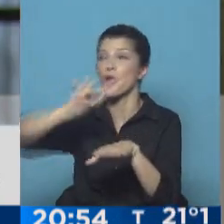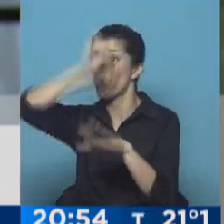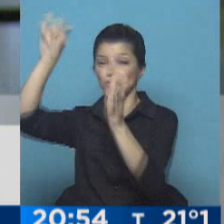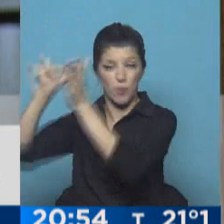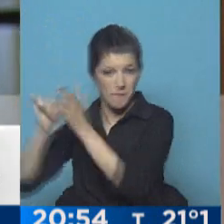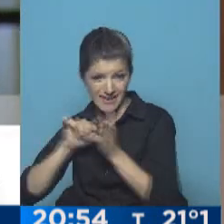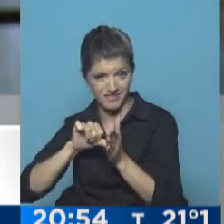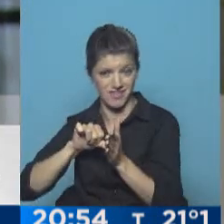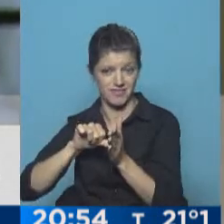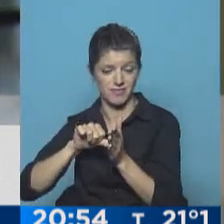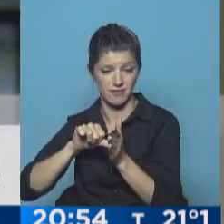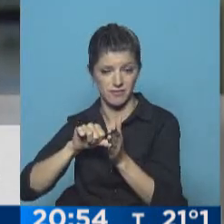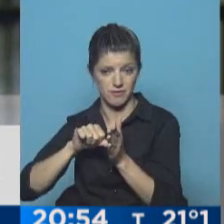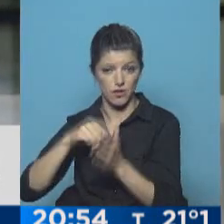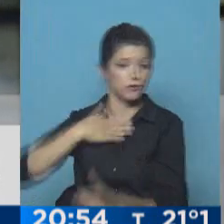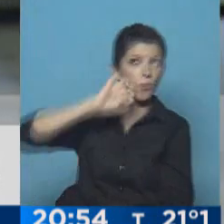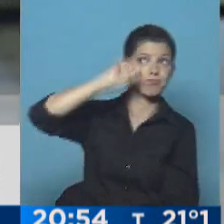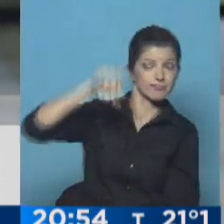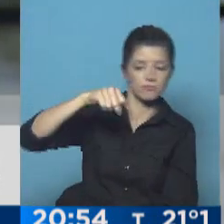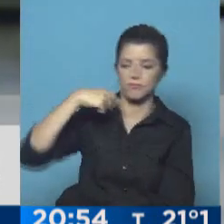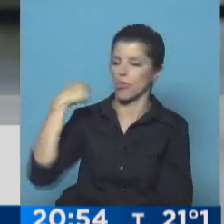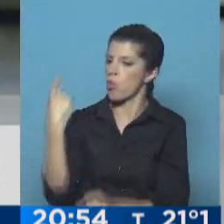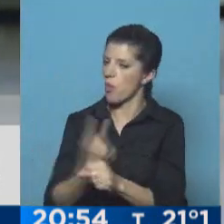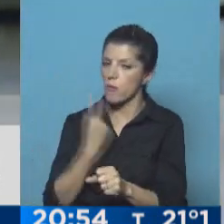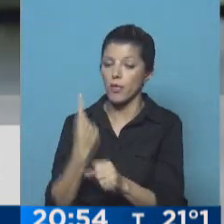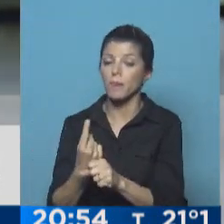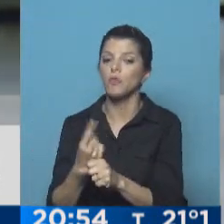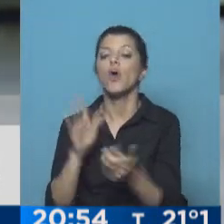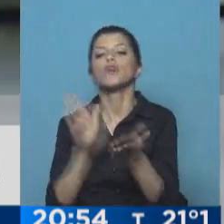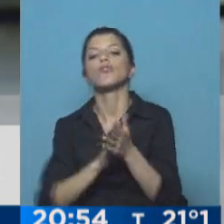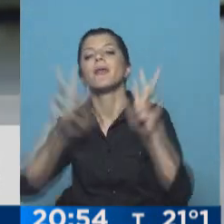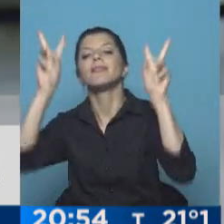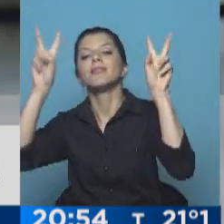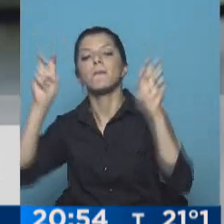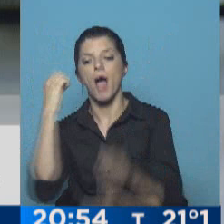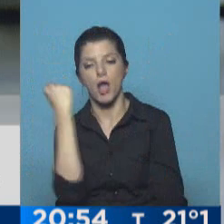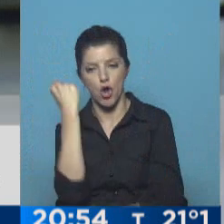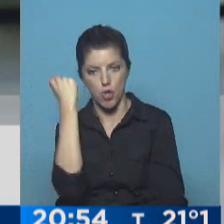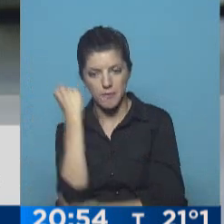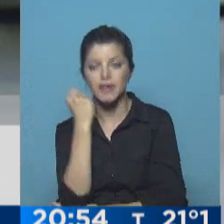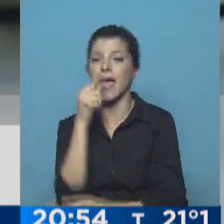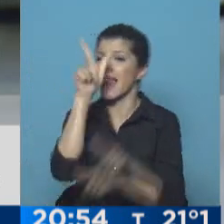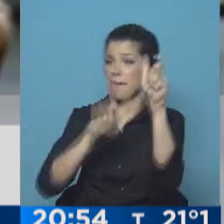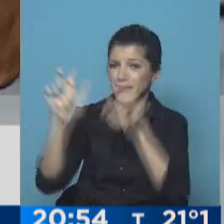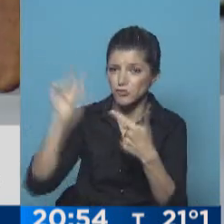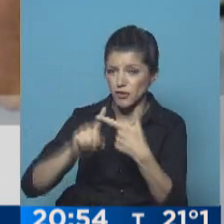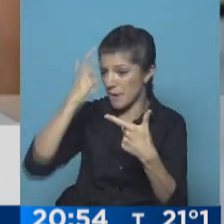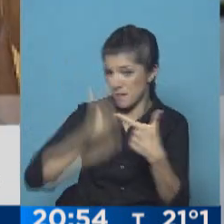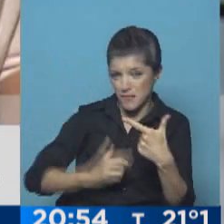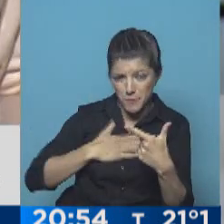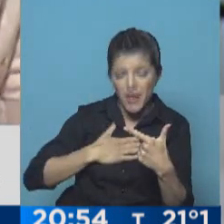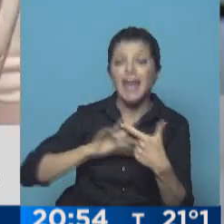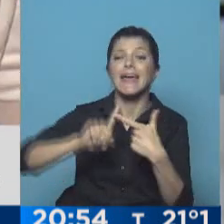nuestras fronteras en materia económica en materia humanitaria materia humanitaria en la